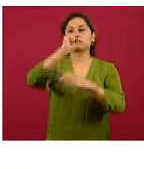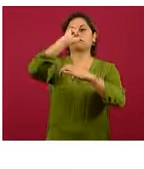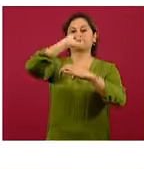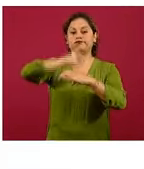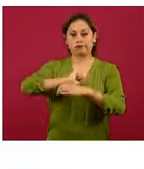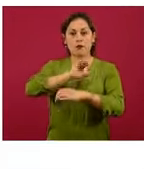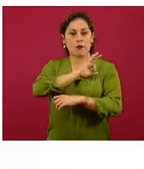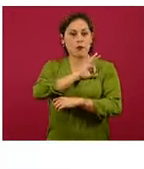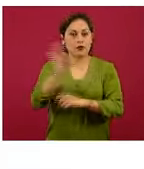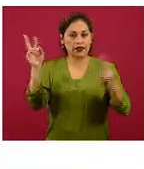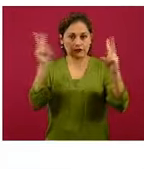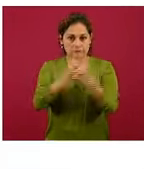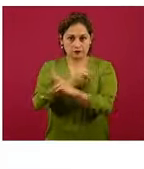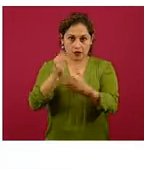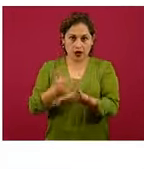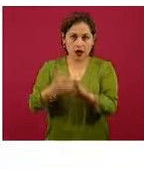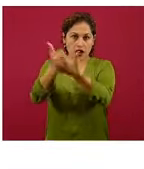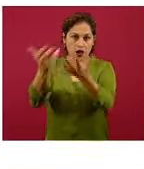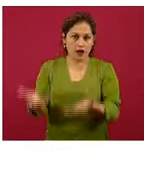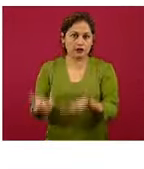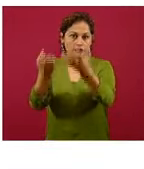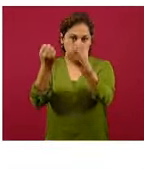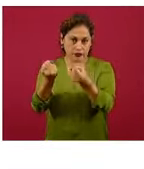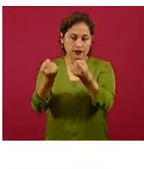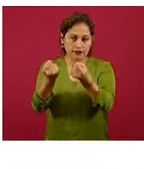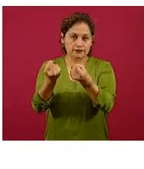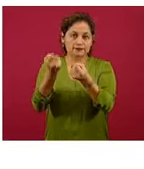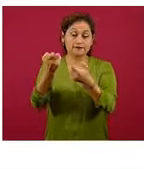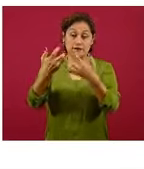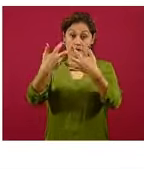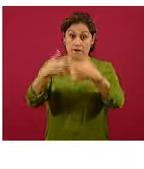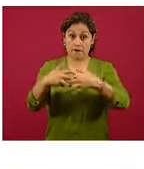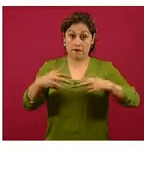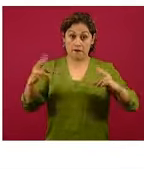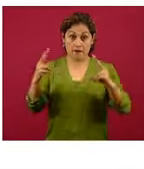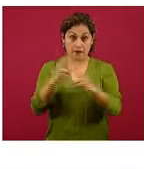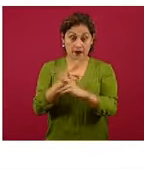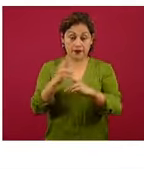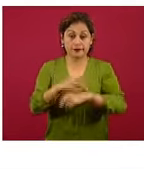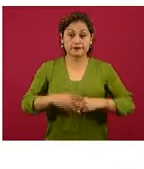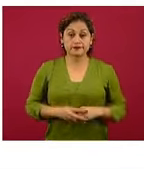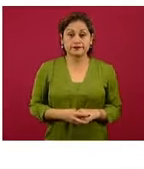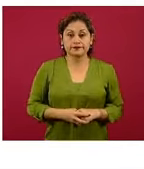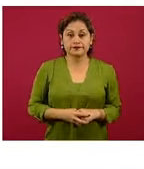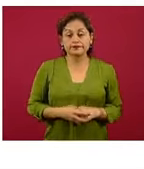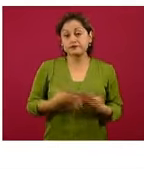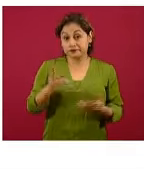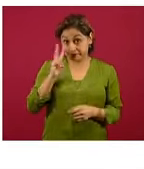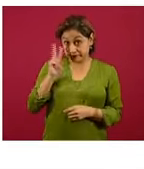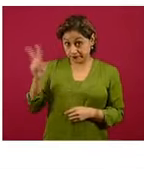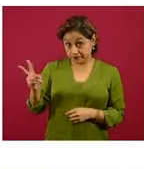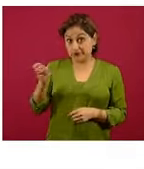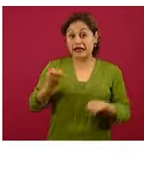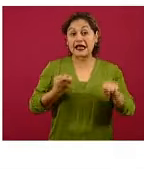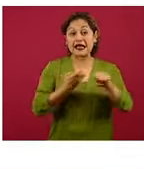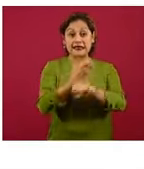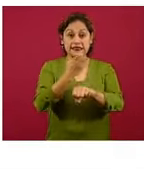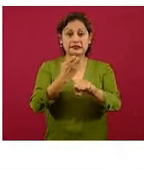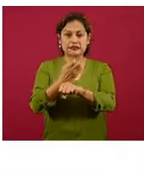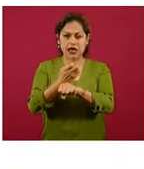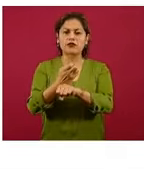tanto utilizar una ventilación mecánica asistida. Aquí son menos los estados que superan